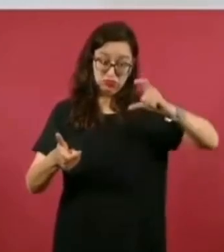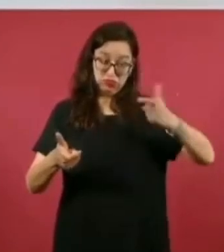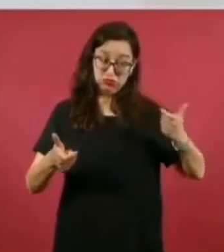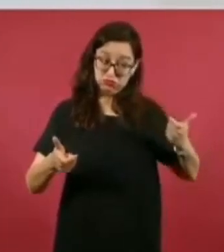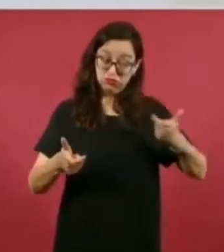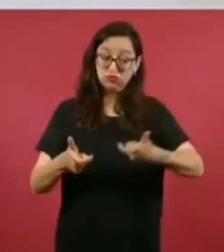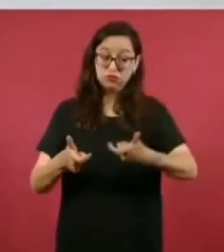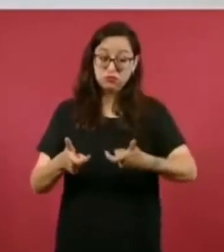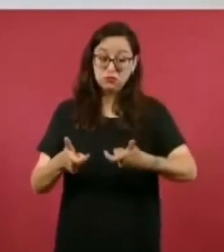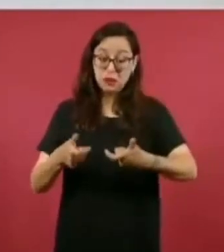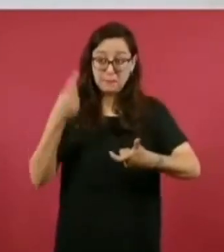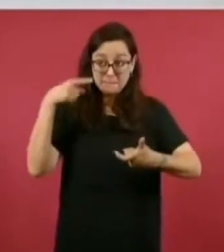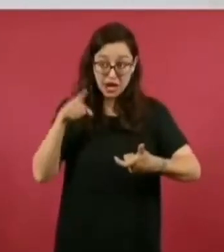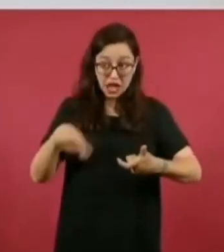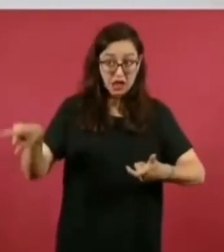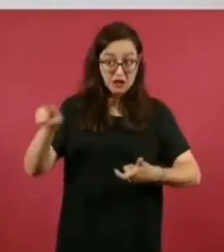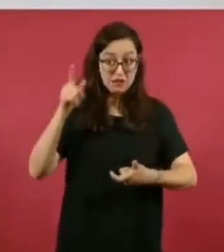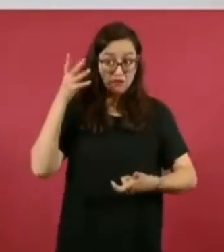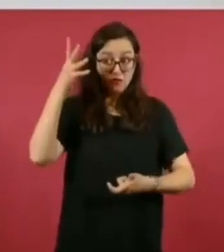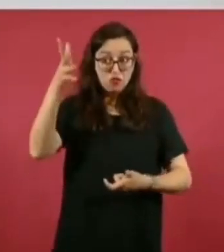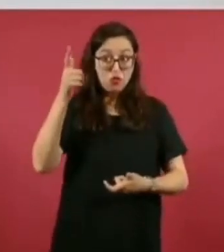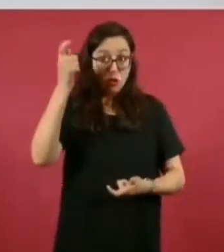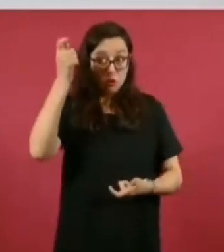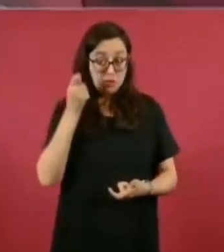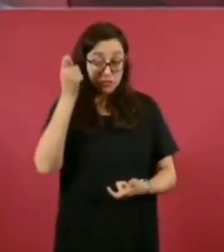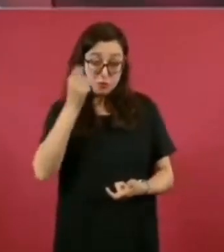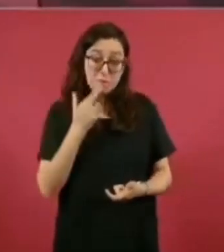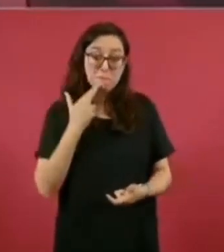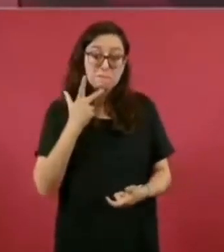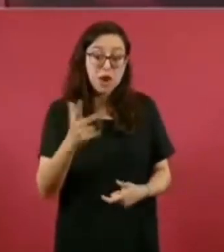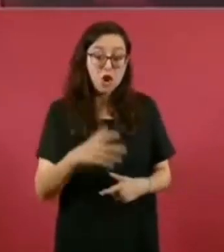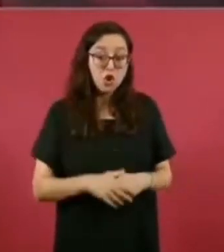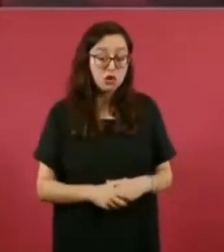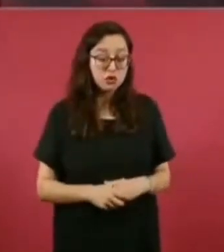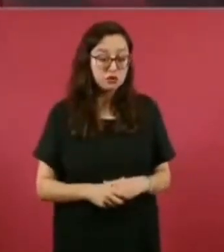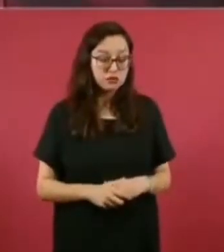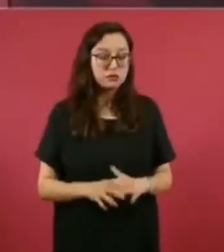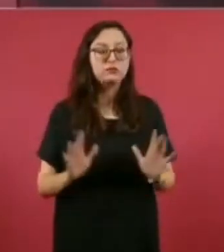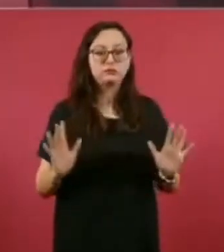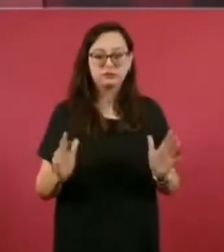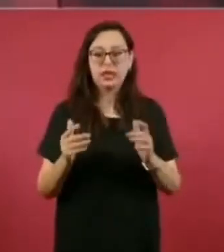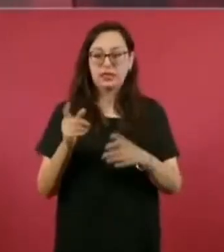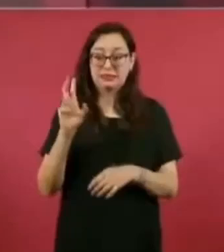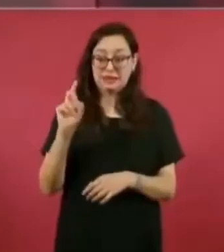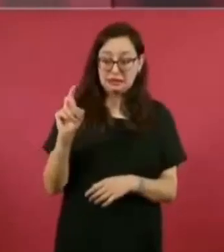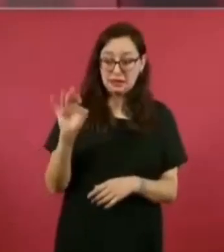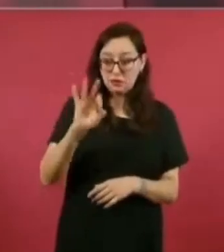incrementar las cuotas y ahora ya nosotros complementamos